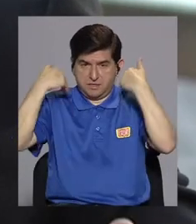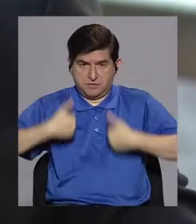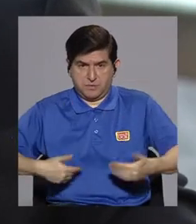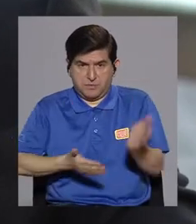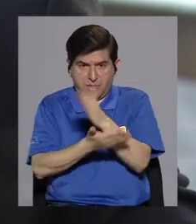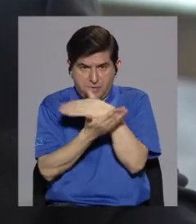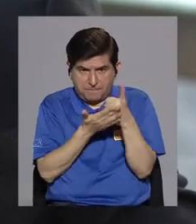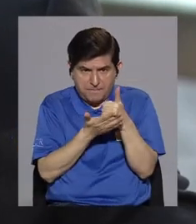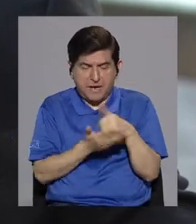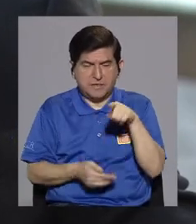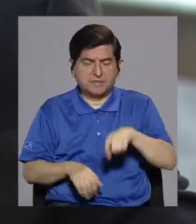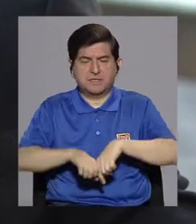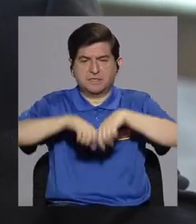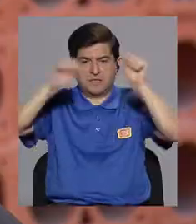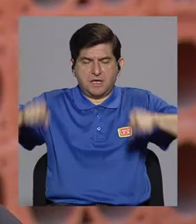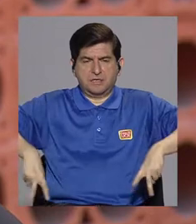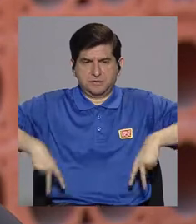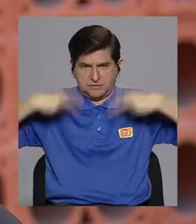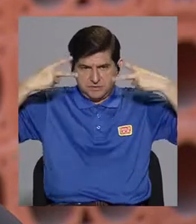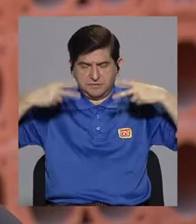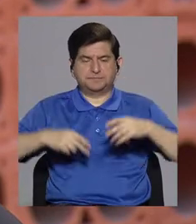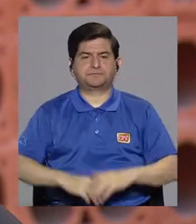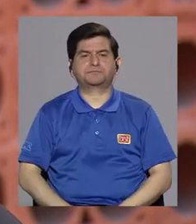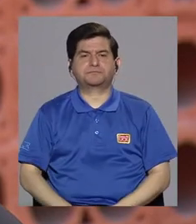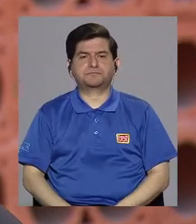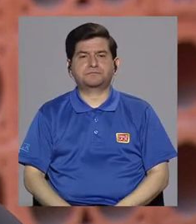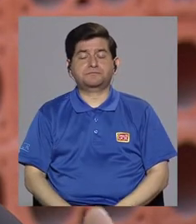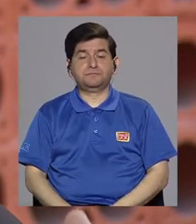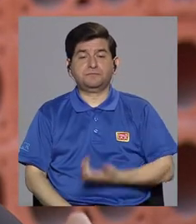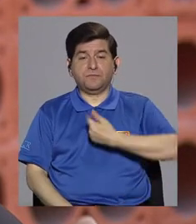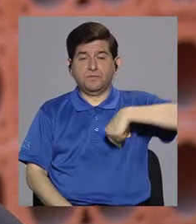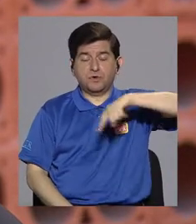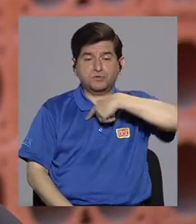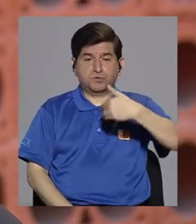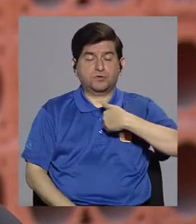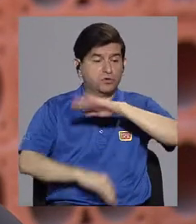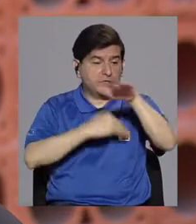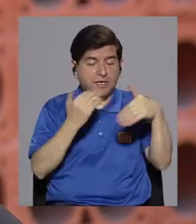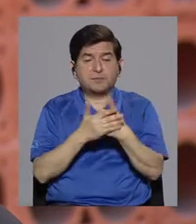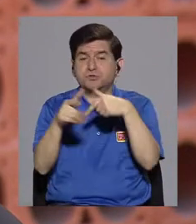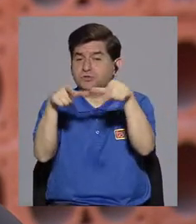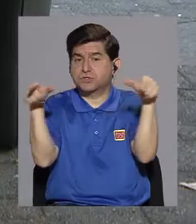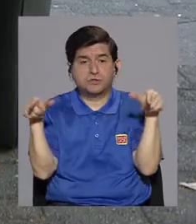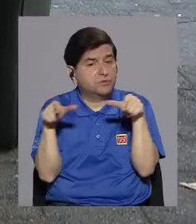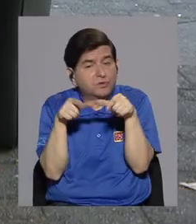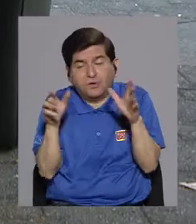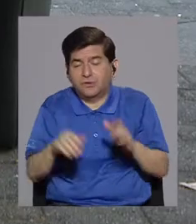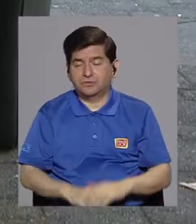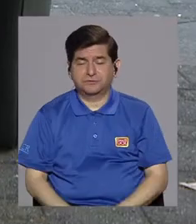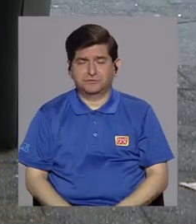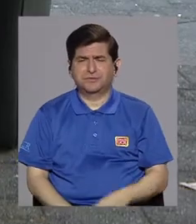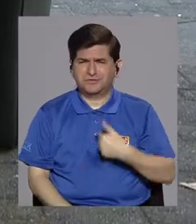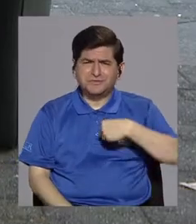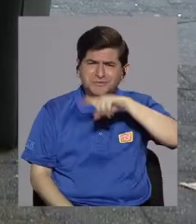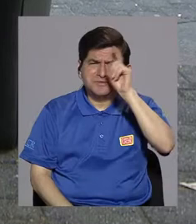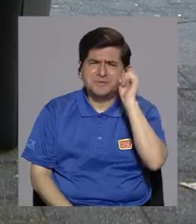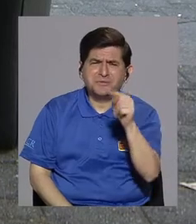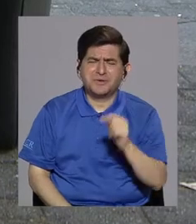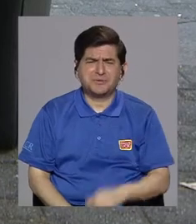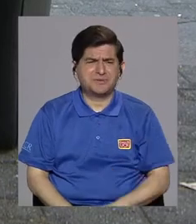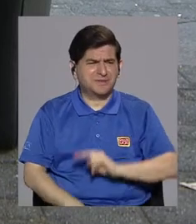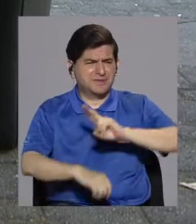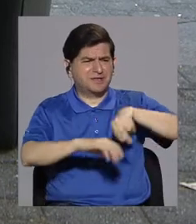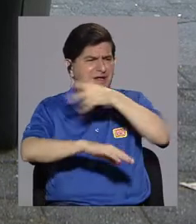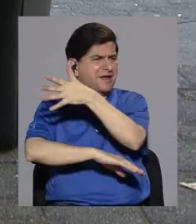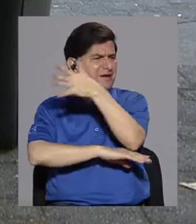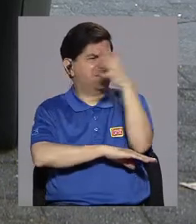como parte de ese ecosistema. Uh-huh. Entonces, el mercurio lo tenemos en todas partes. Uh-huh. Sí, eso le iba a preguntar, ¿dónde, digamos, bueno,